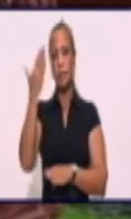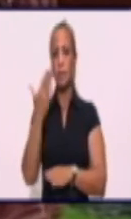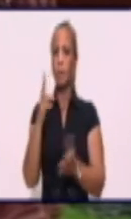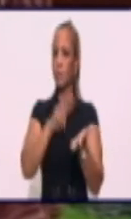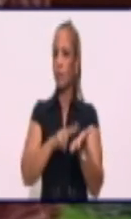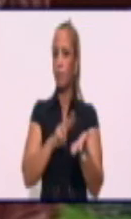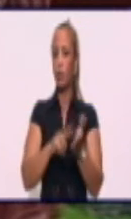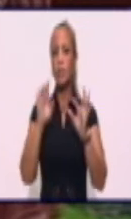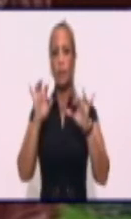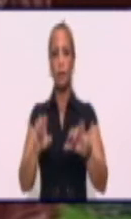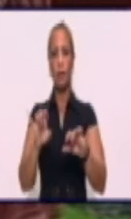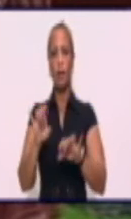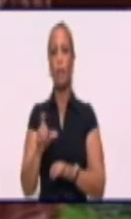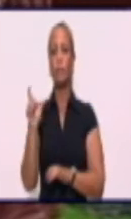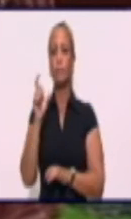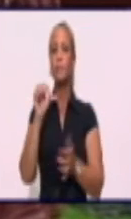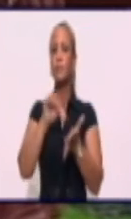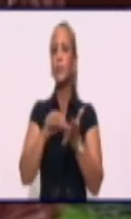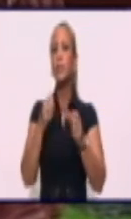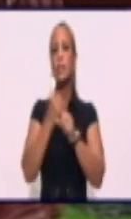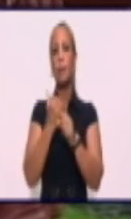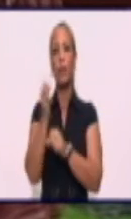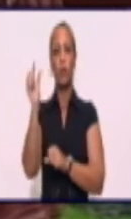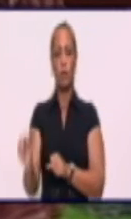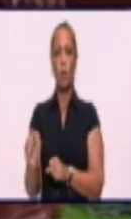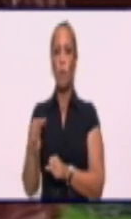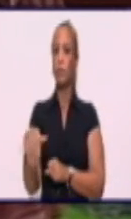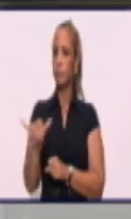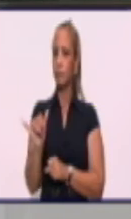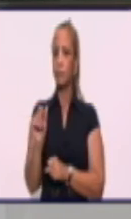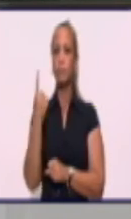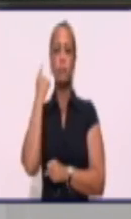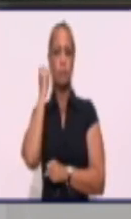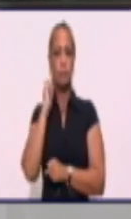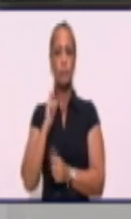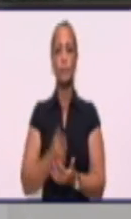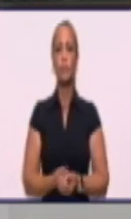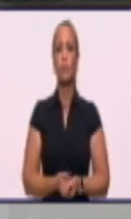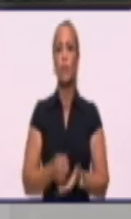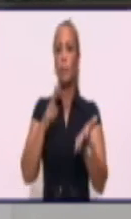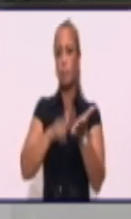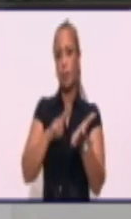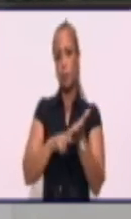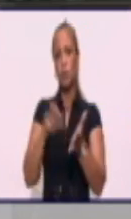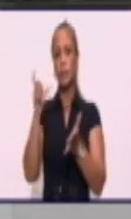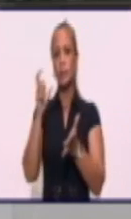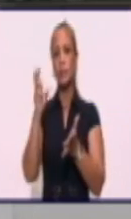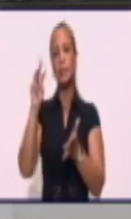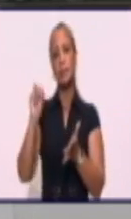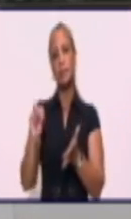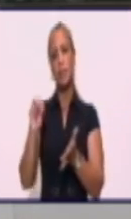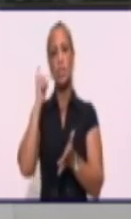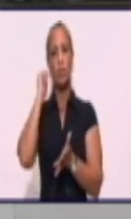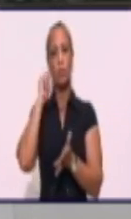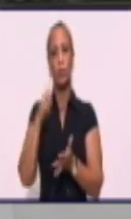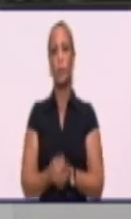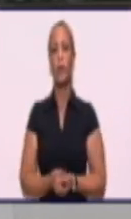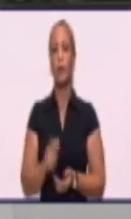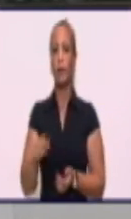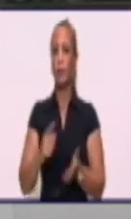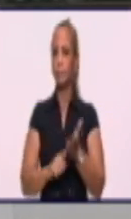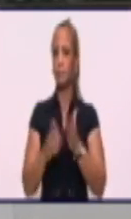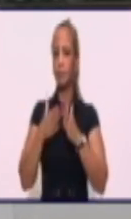del Secretariado de la Central de Trabajadores de Cuba, y a Maglis Diegues, miembro del Secretariado de la Federación de Mujeres Cubanas aquí en Granma.